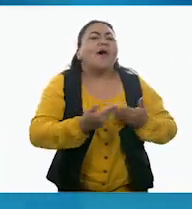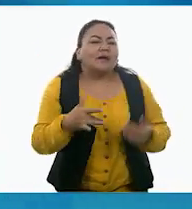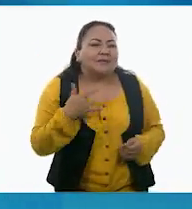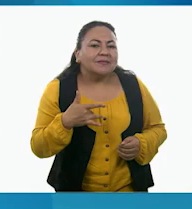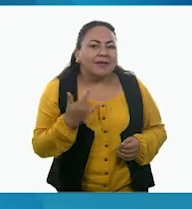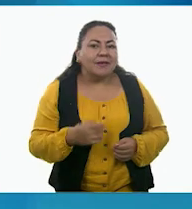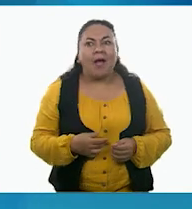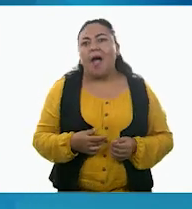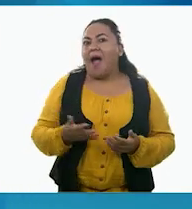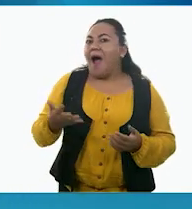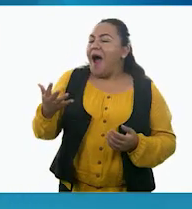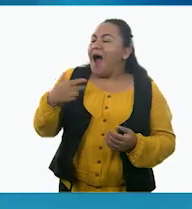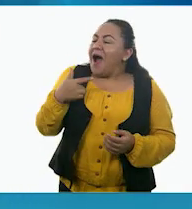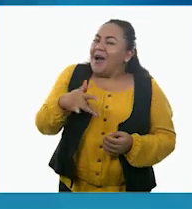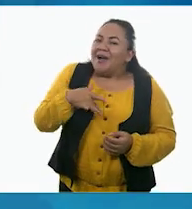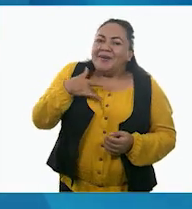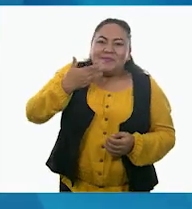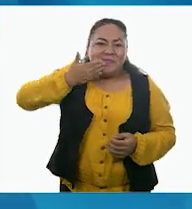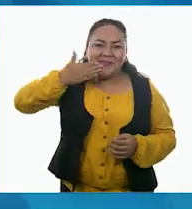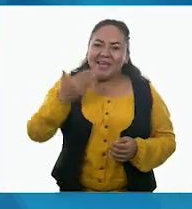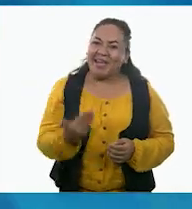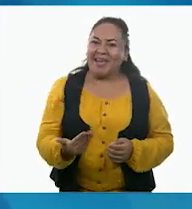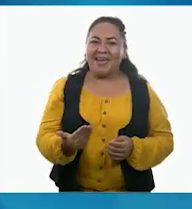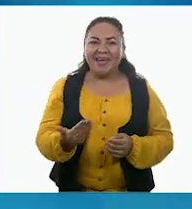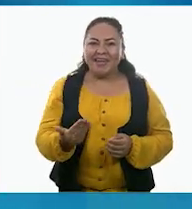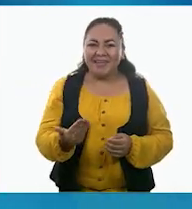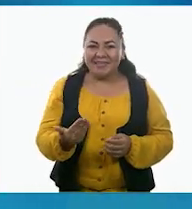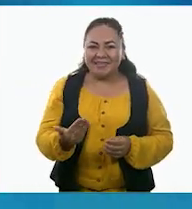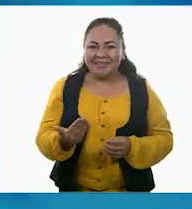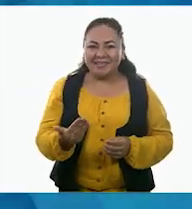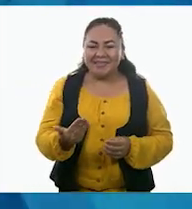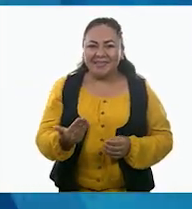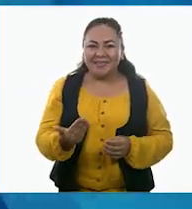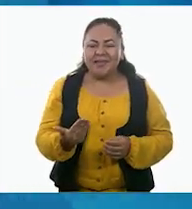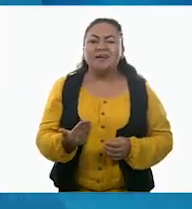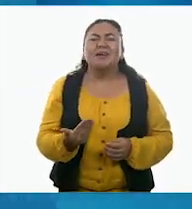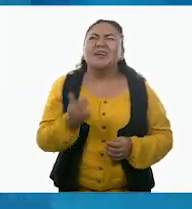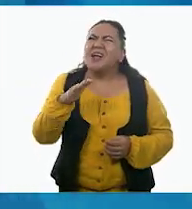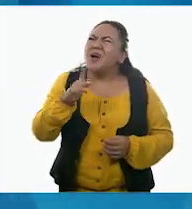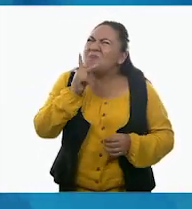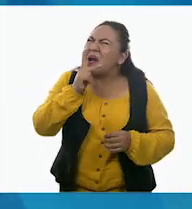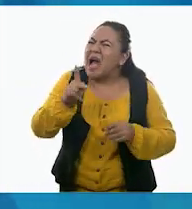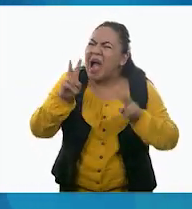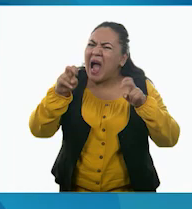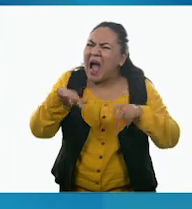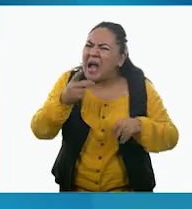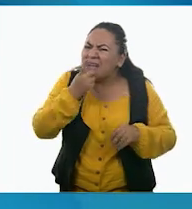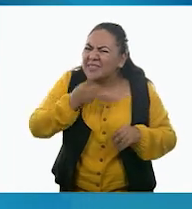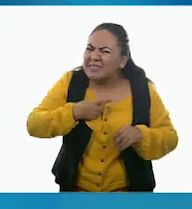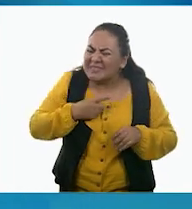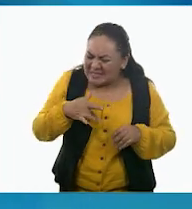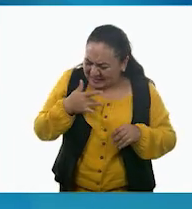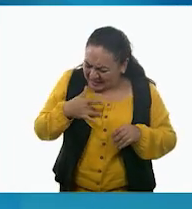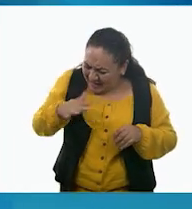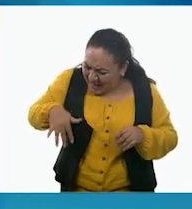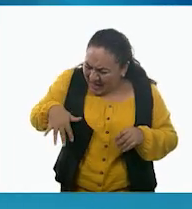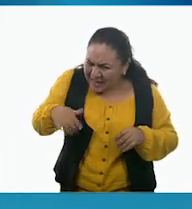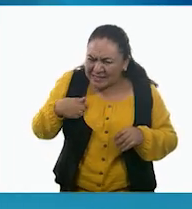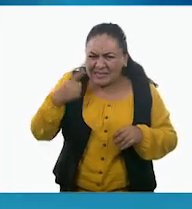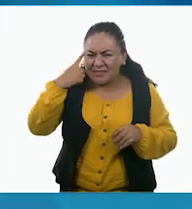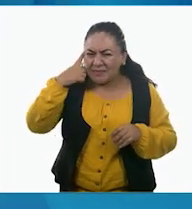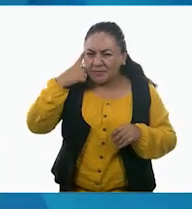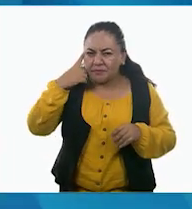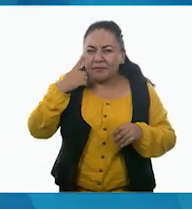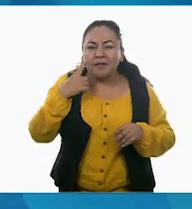y molchilía, senca cuali! ¡Ja, ja! ¡Catia tlatoli, tipi allá, ya yeguaja! ¡Ah!